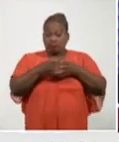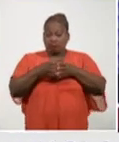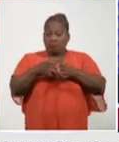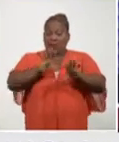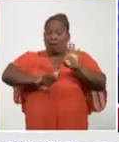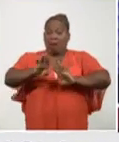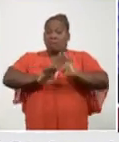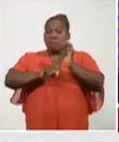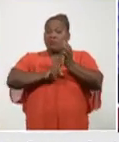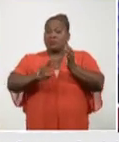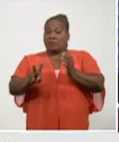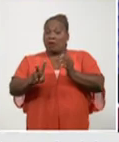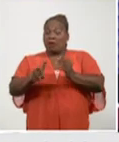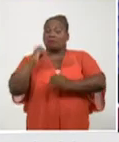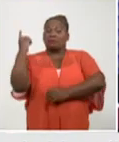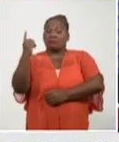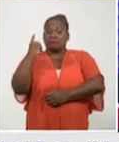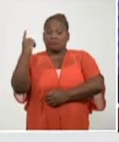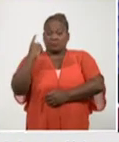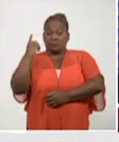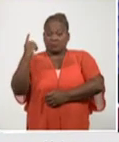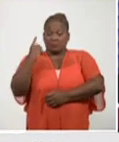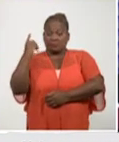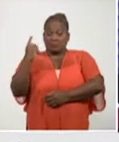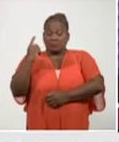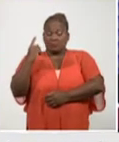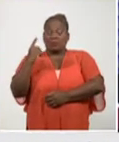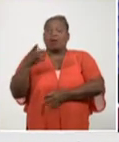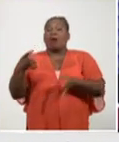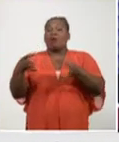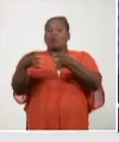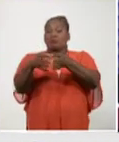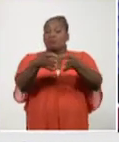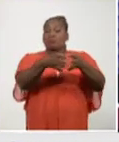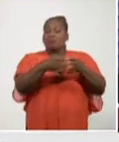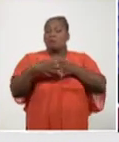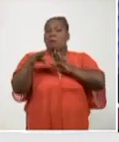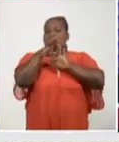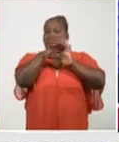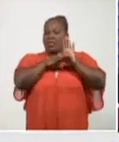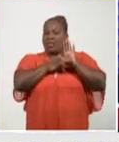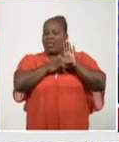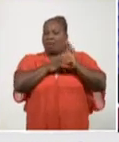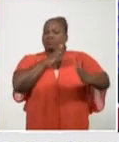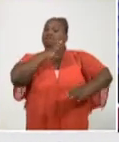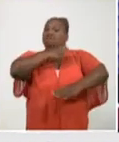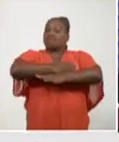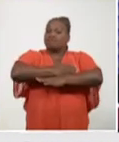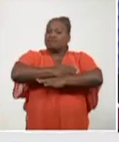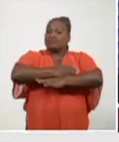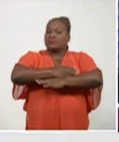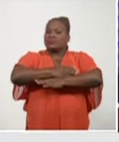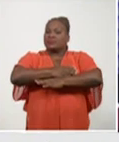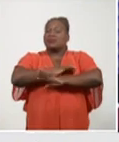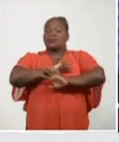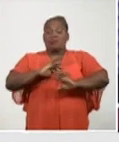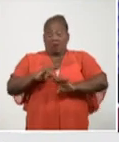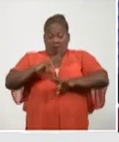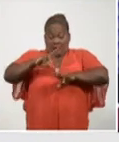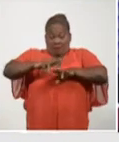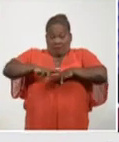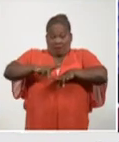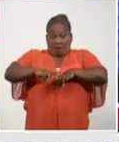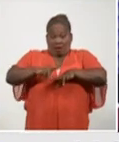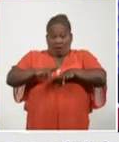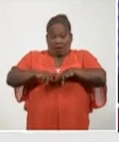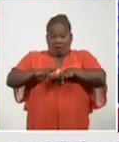y nacionalmente están establecidos un grupo de medidas de restricción. Ya en La Habana, desde